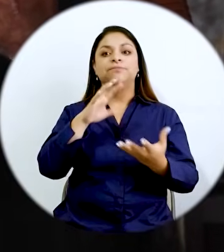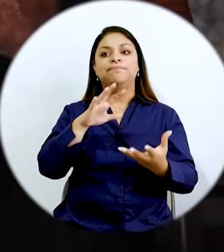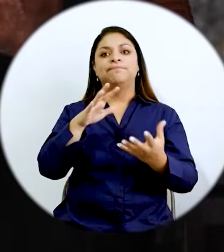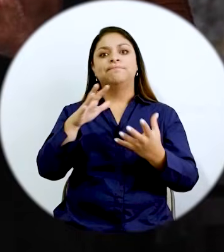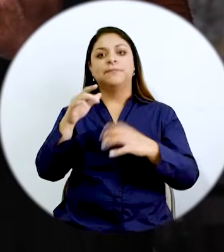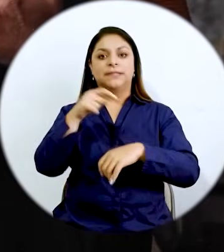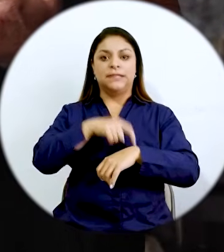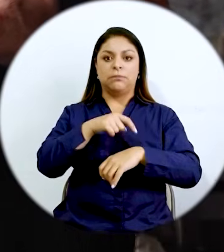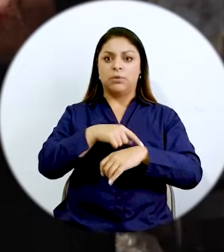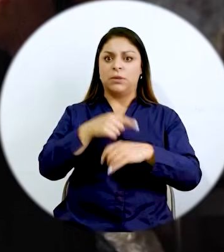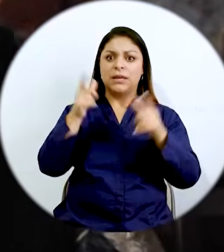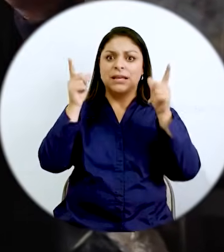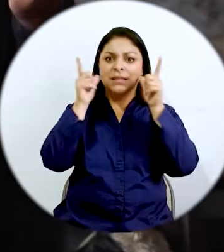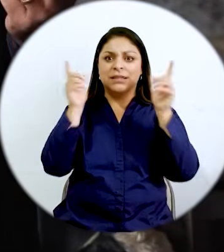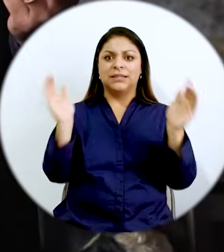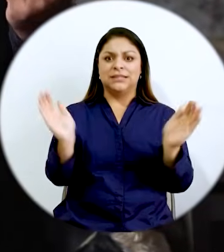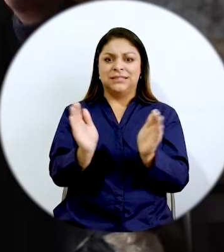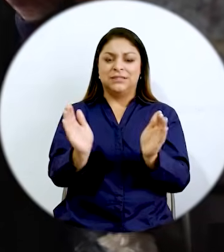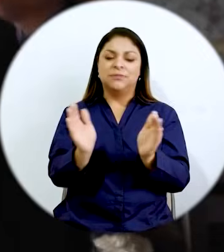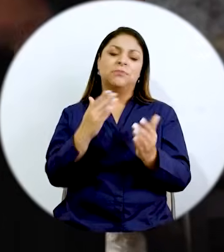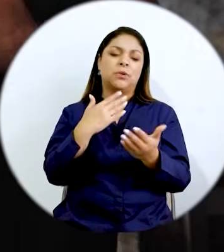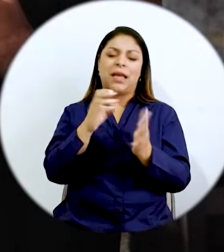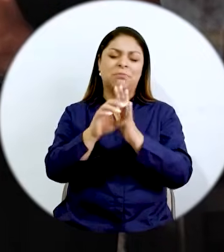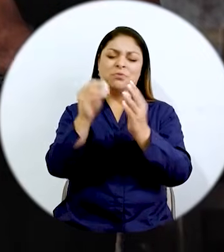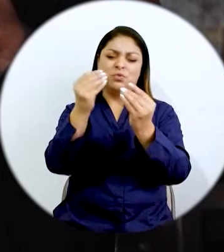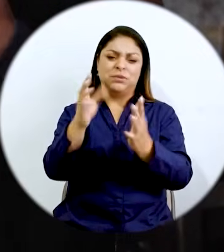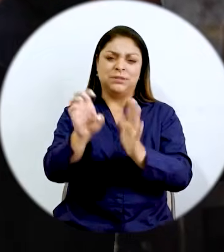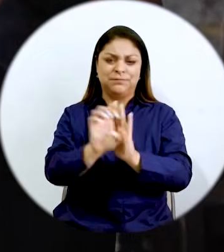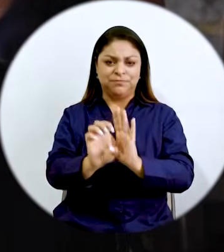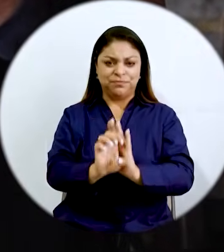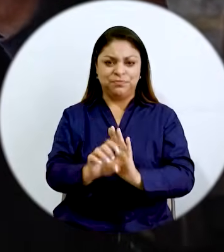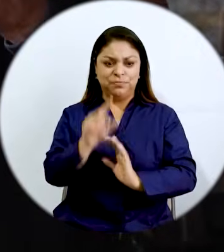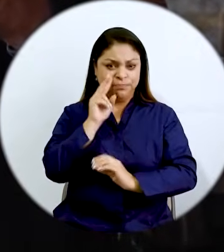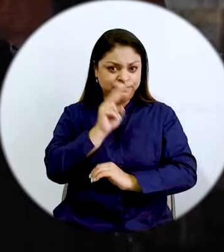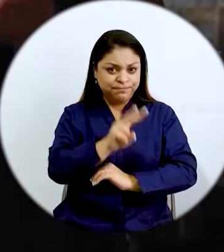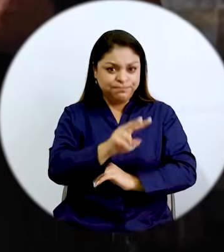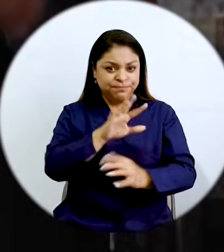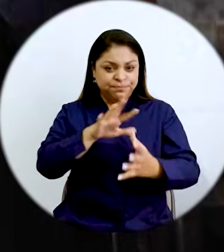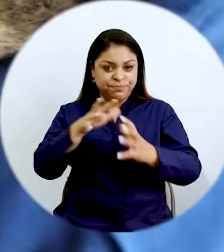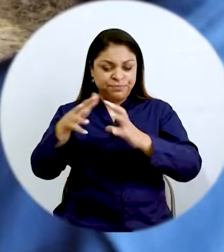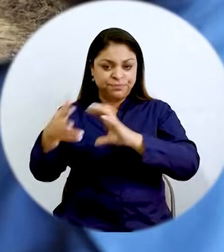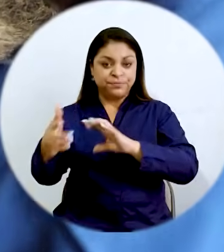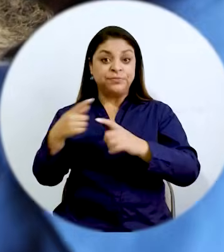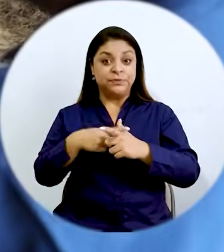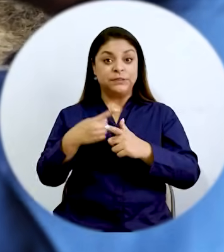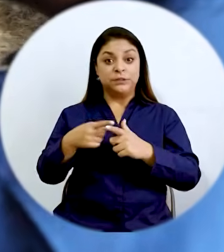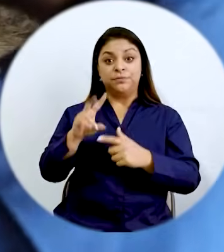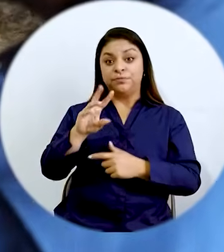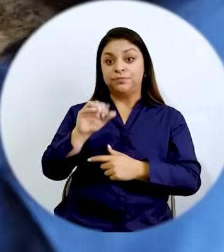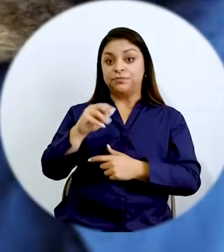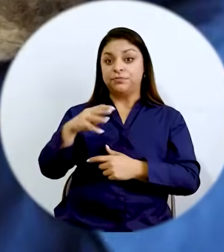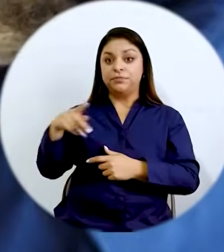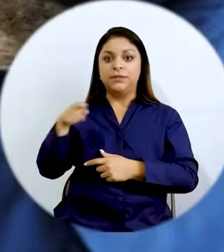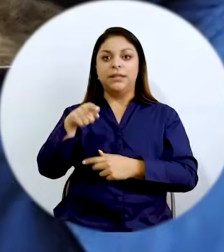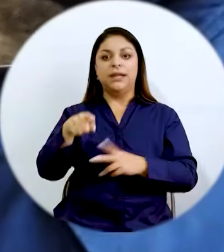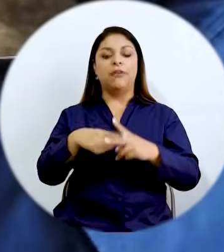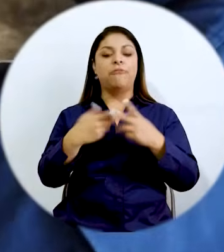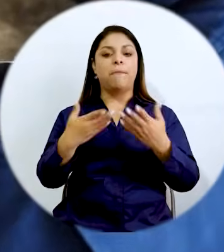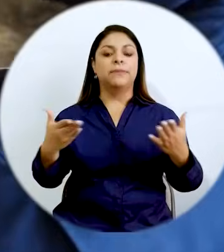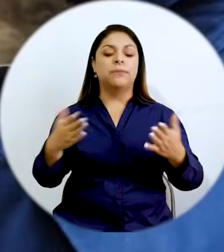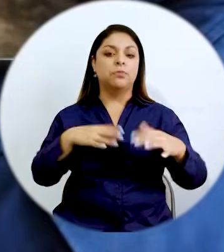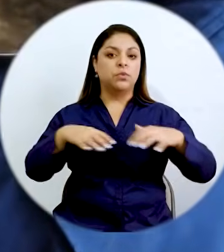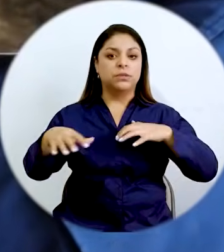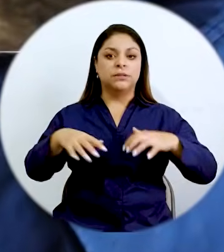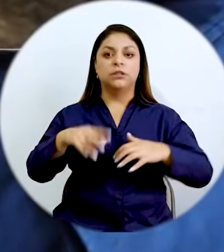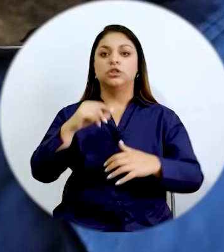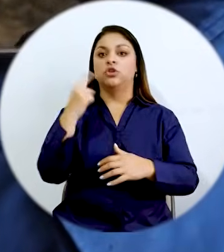de terneras. Entonces hay muchos ejemplos que uno puede nombrar ahí, donde uno puede ver esa evolución. Entonces el BAMP es una herramienta muy dinámica, no